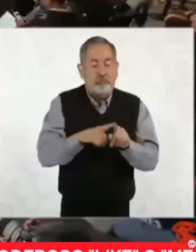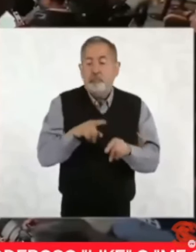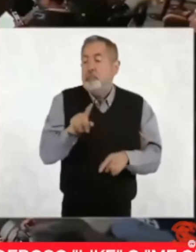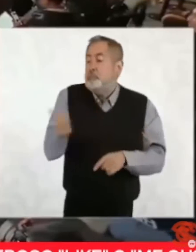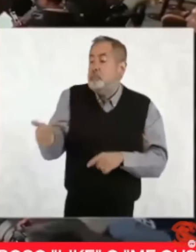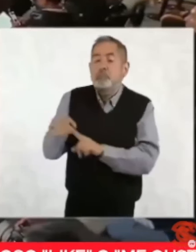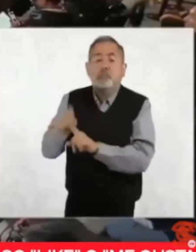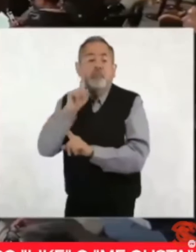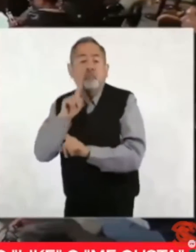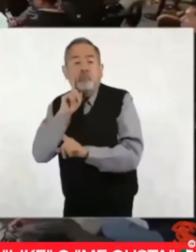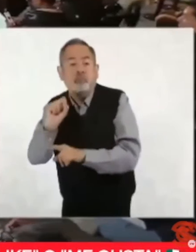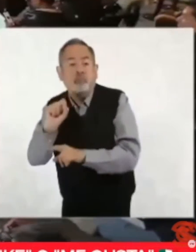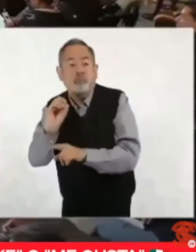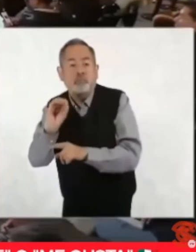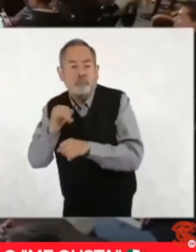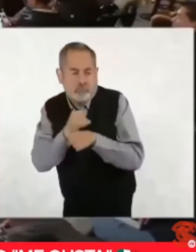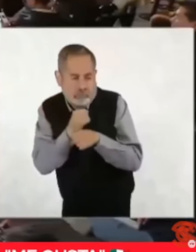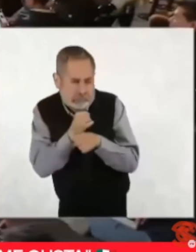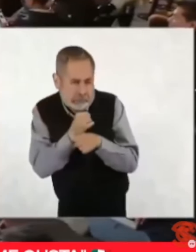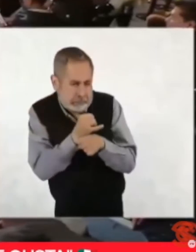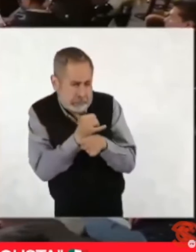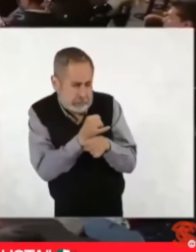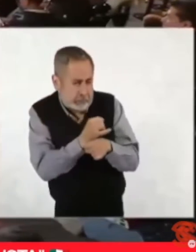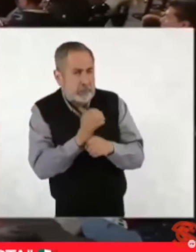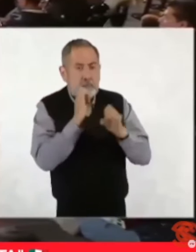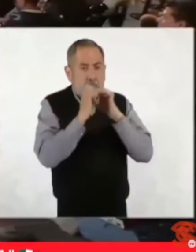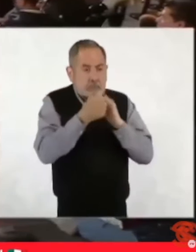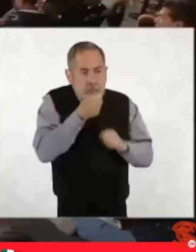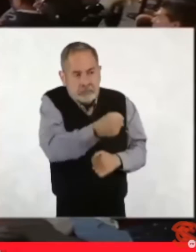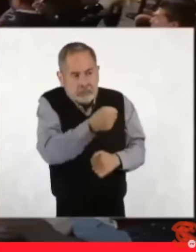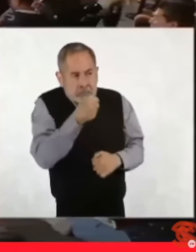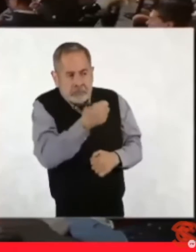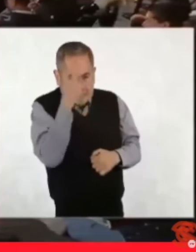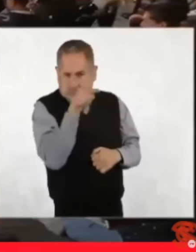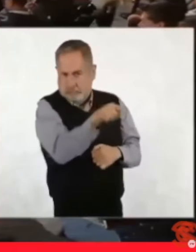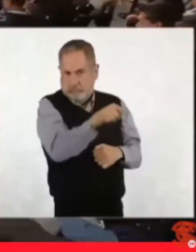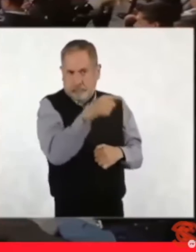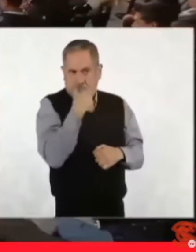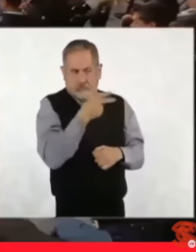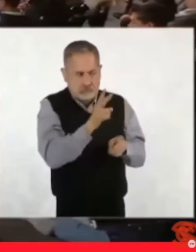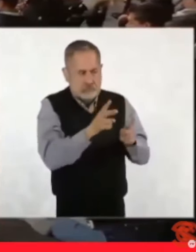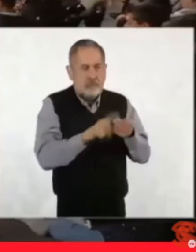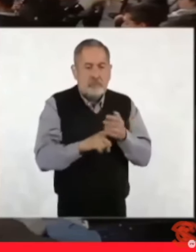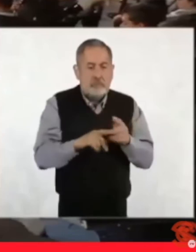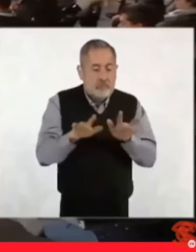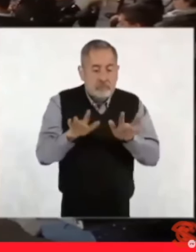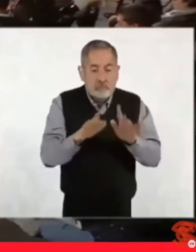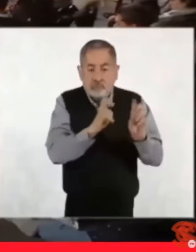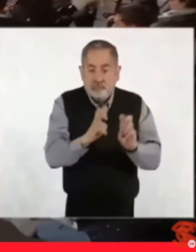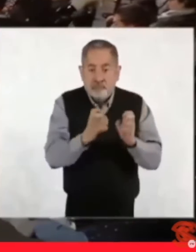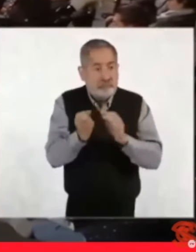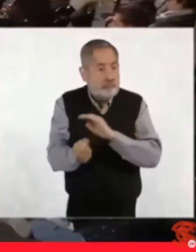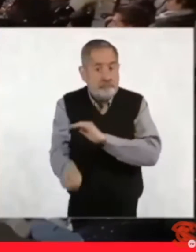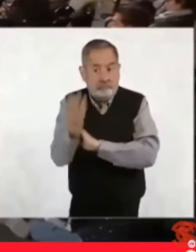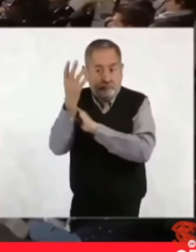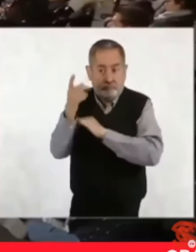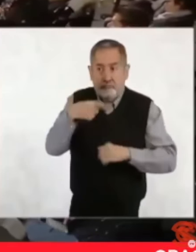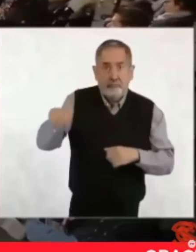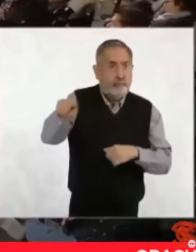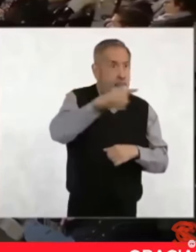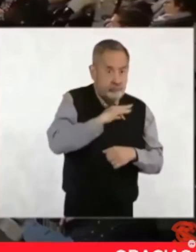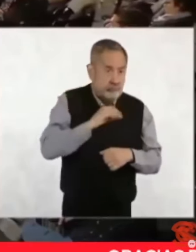Sofía Otero, a través de una entrevista que le realiza a Mesa, y en audios que actualmente se pueden consultar absolutamente